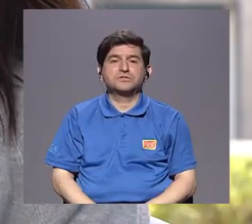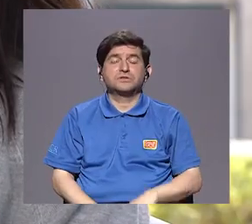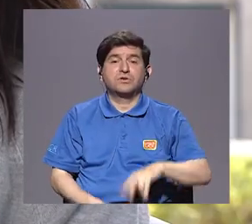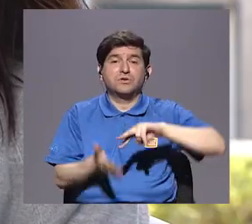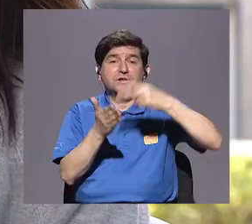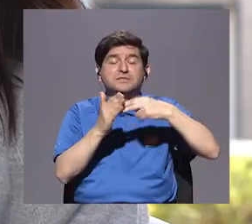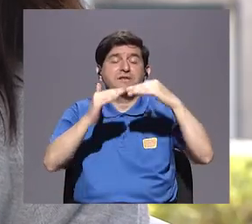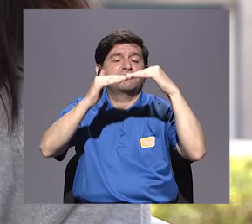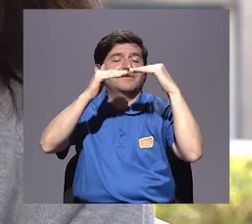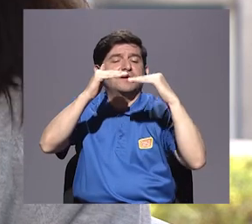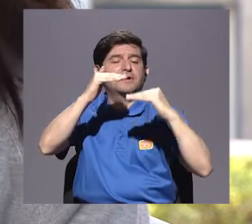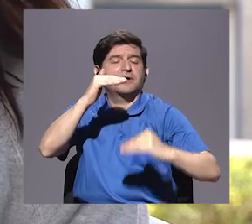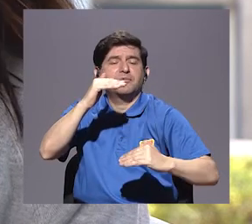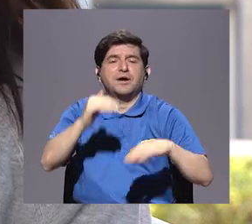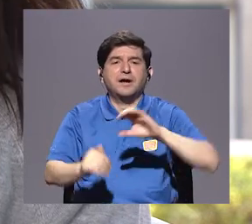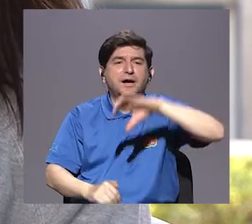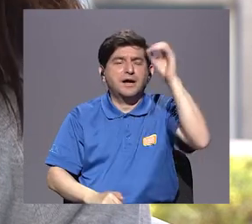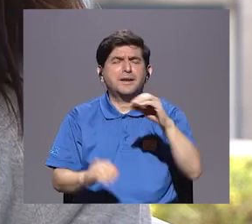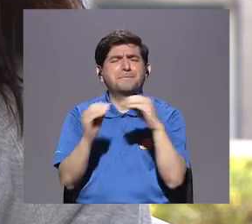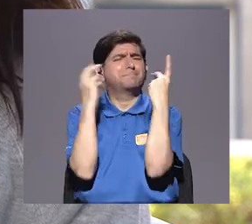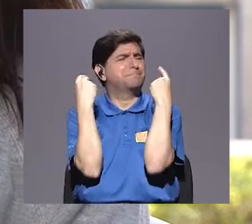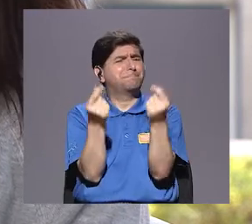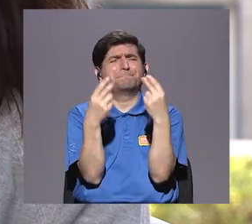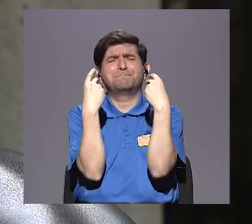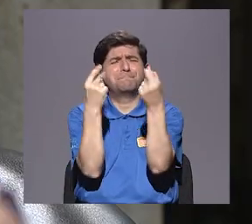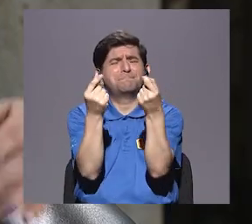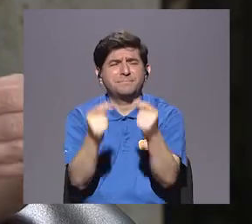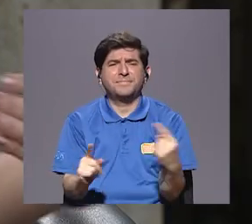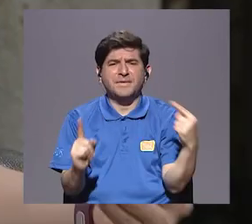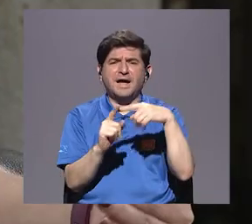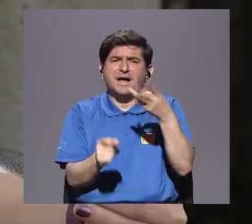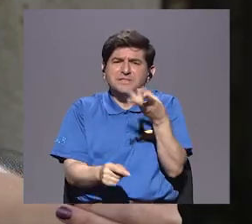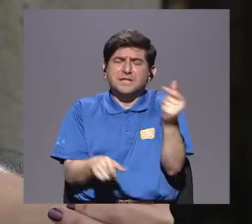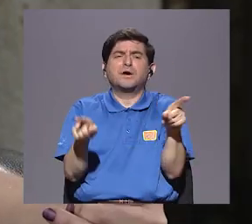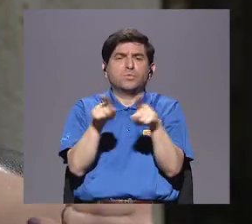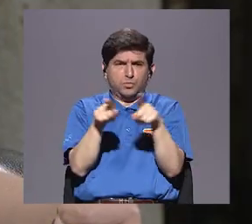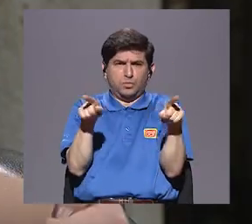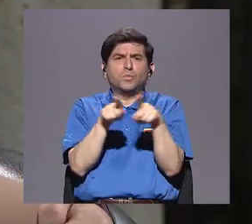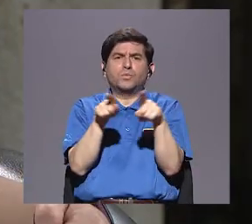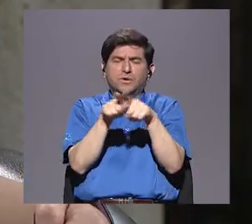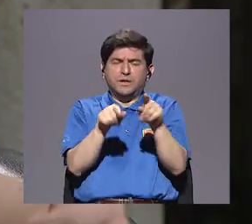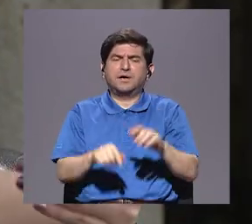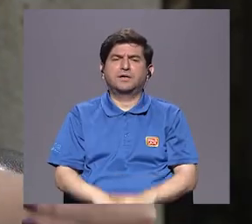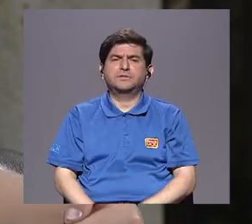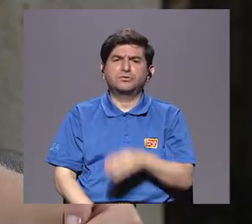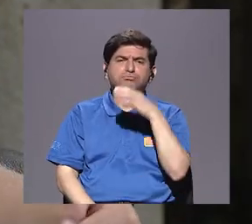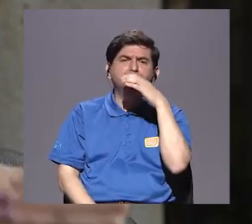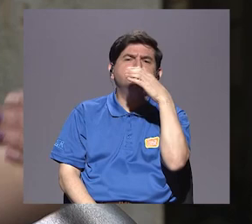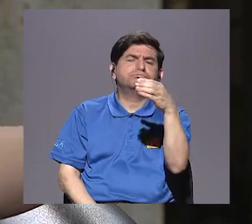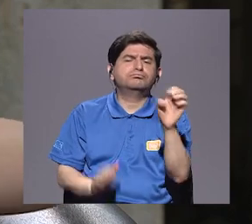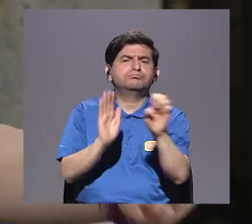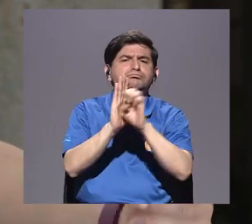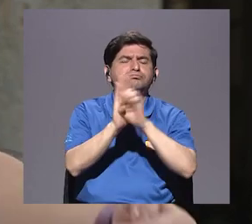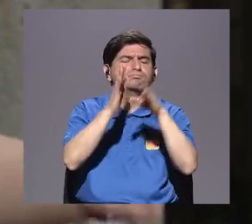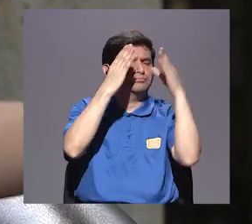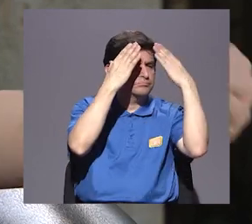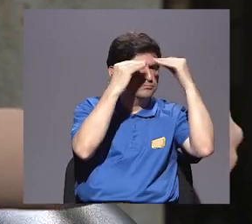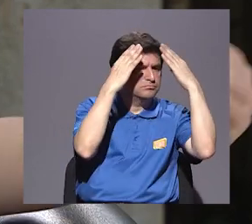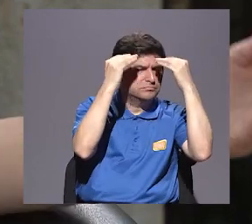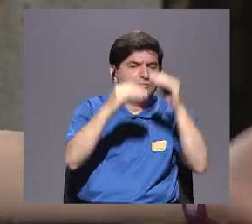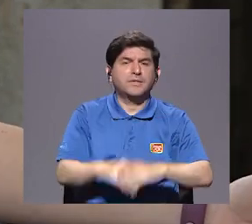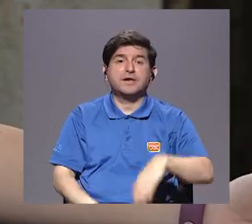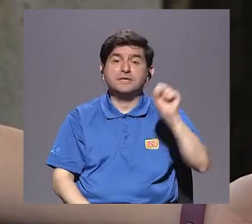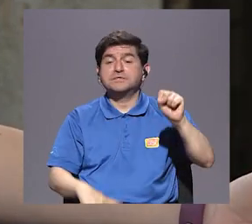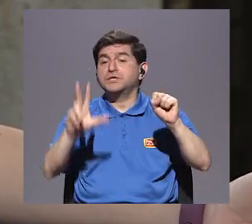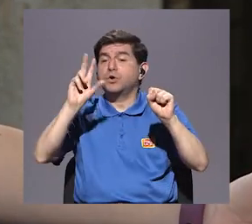las tasas lo más pronto posible. Sí, hasta que tanto también es recomendable, por ejemplo, informar que sí